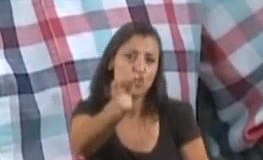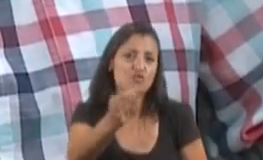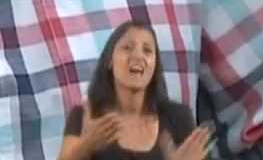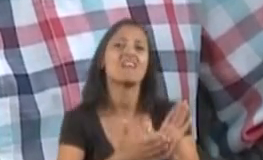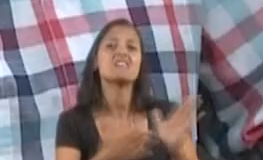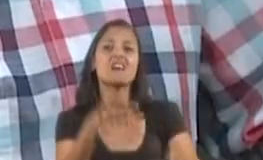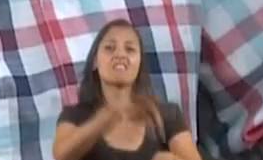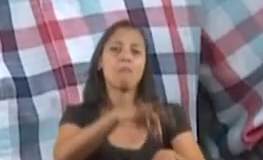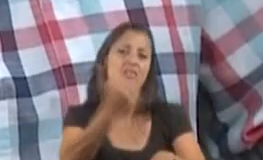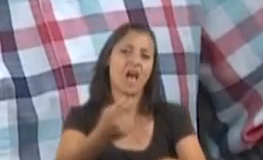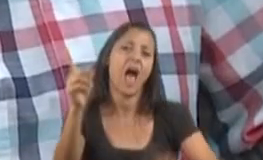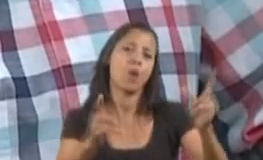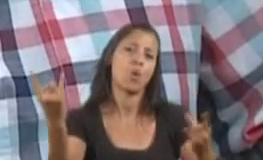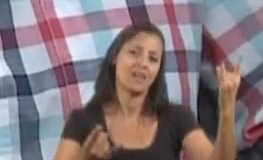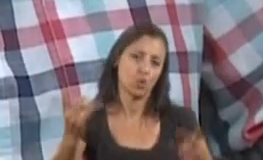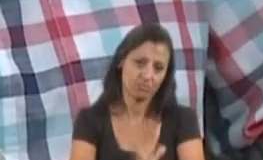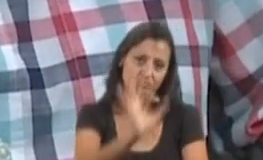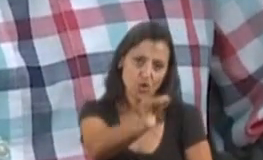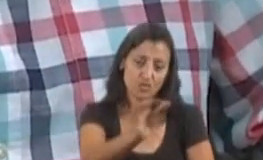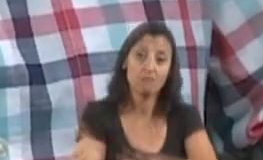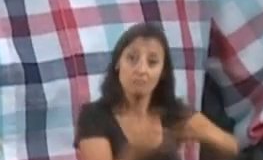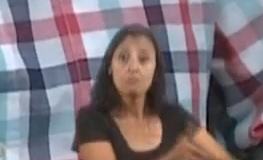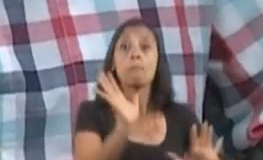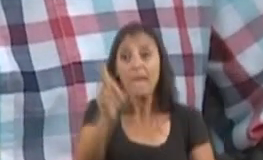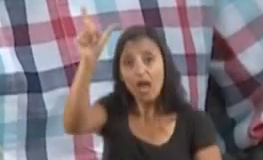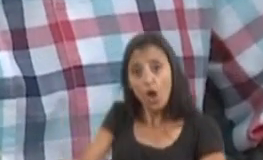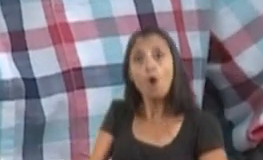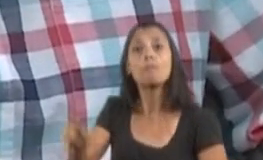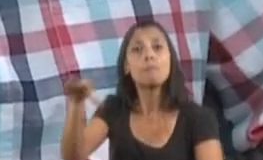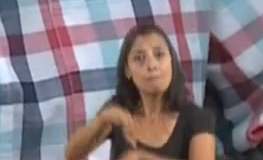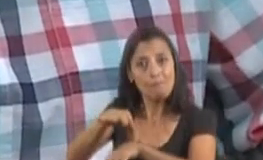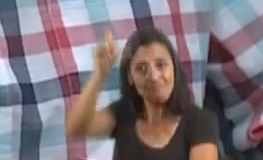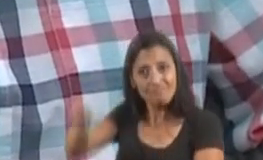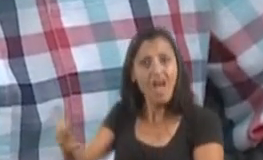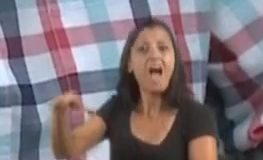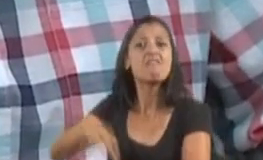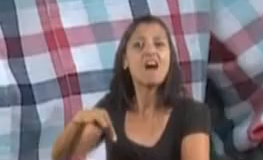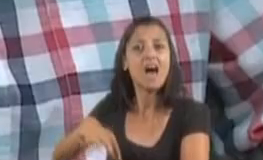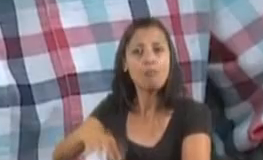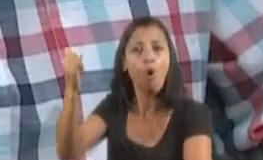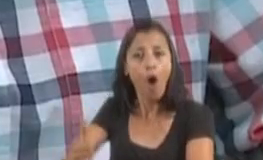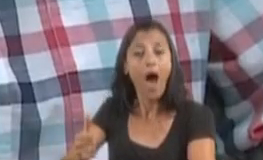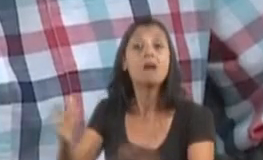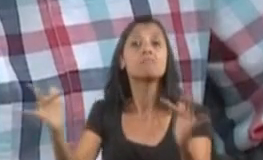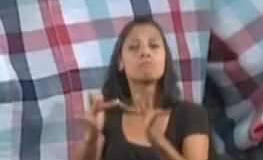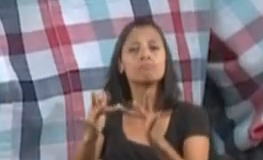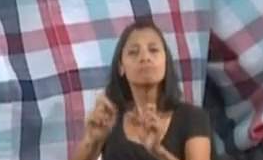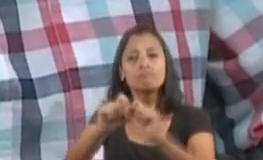corresponden, pero con la historia clínica del paciente, si no es más que suficiente, porque ahí consta todo